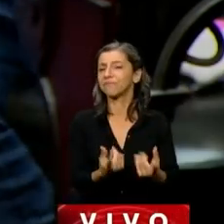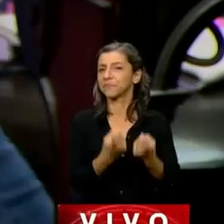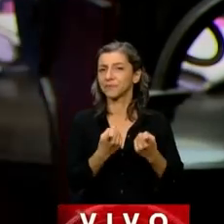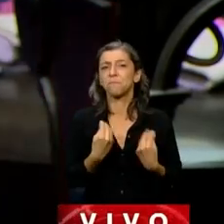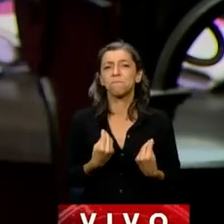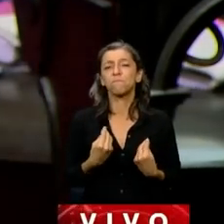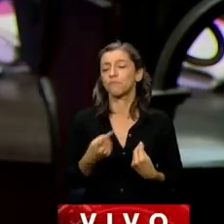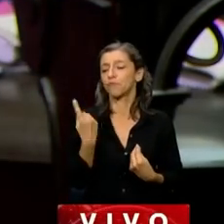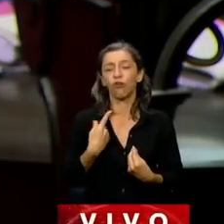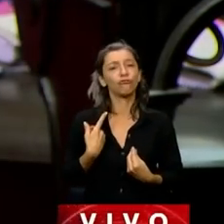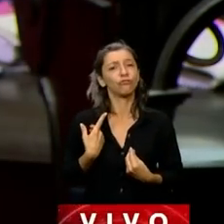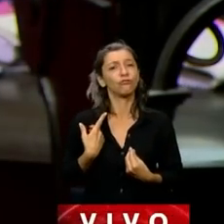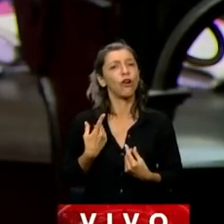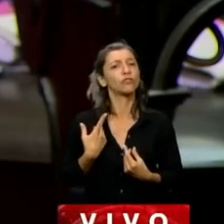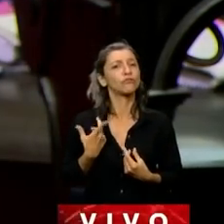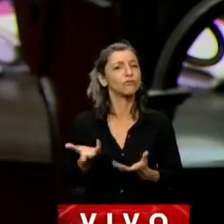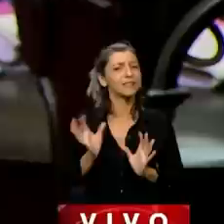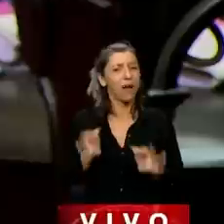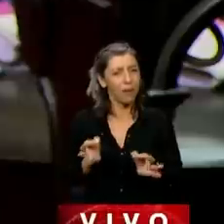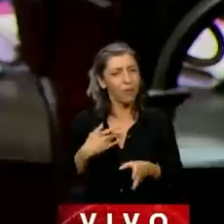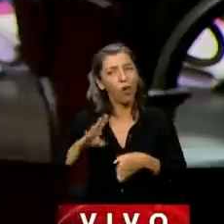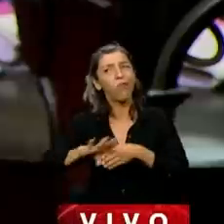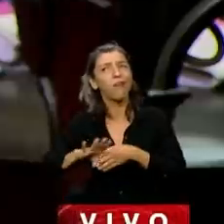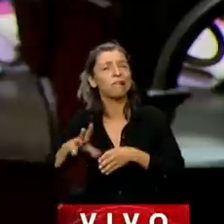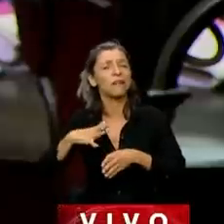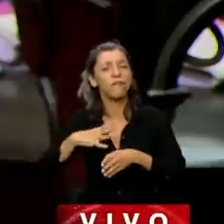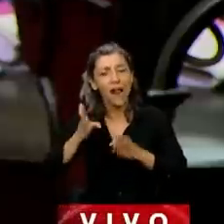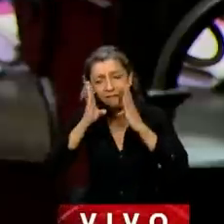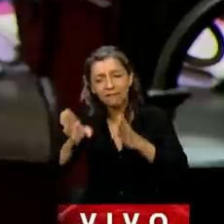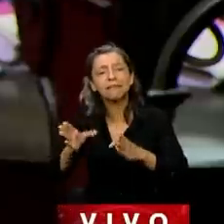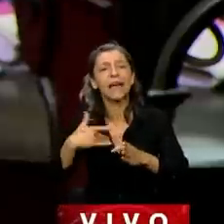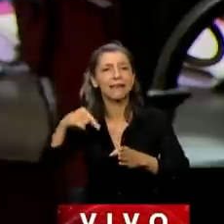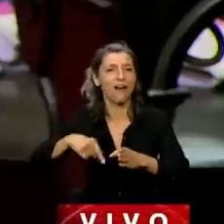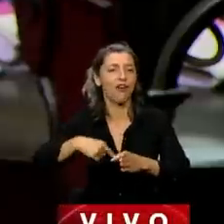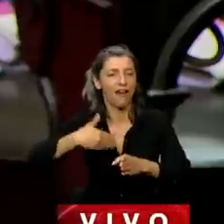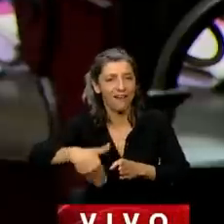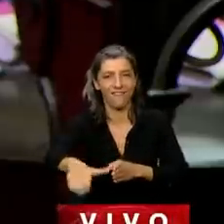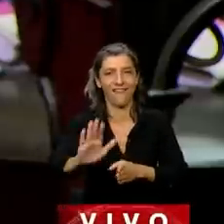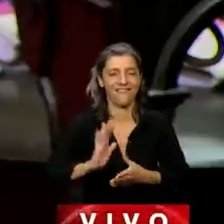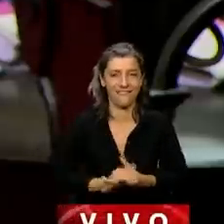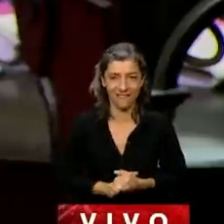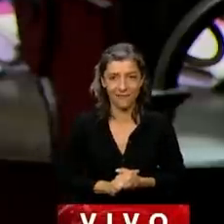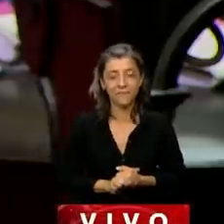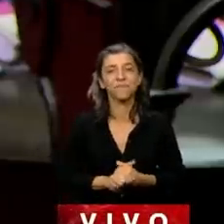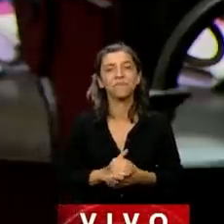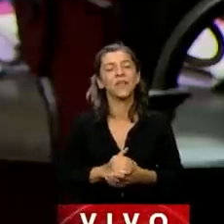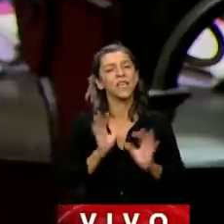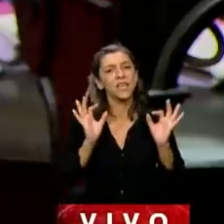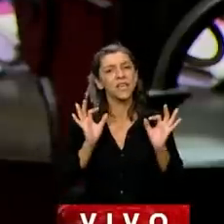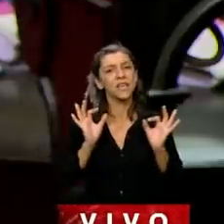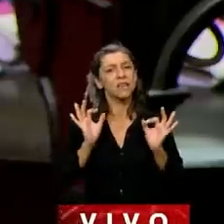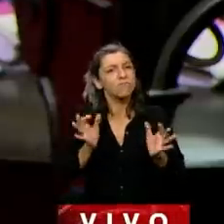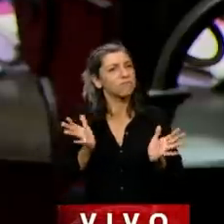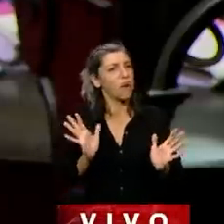la estamos saldando. Después porque no fue un tema fácil. Hubo un